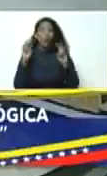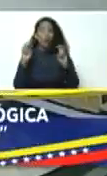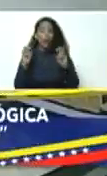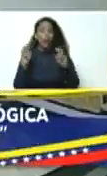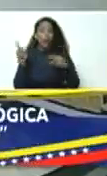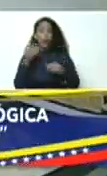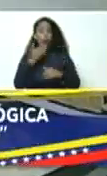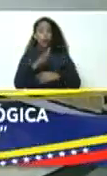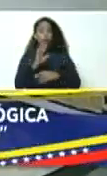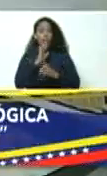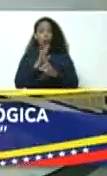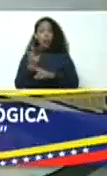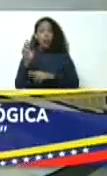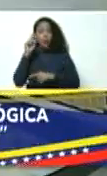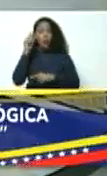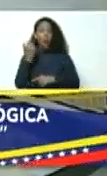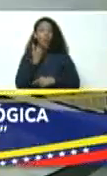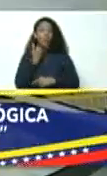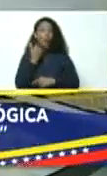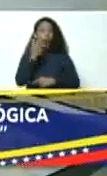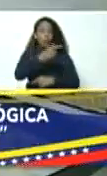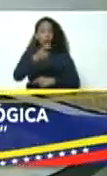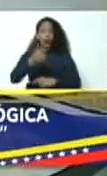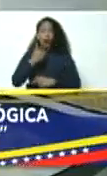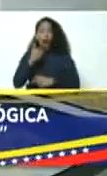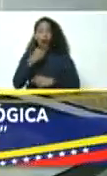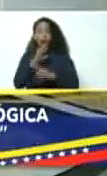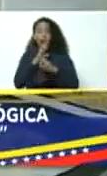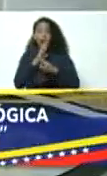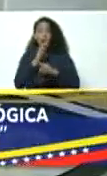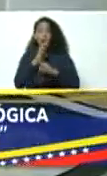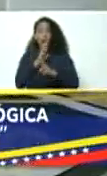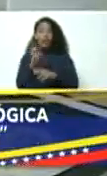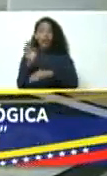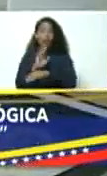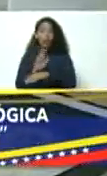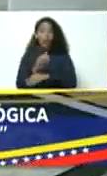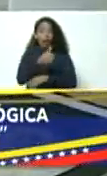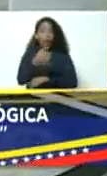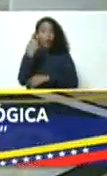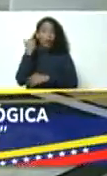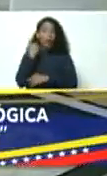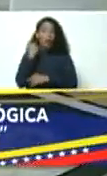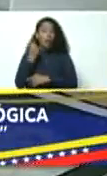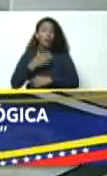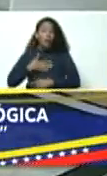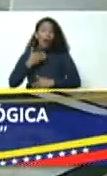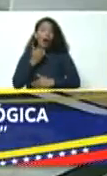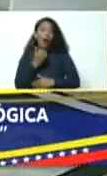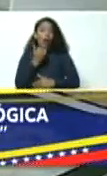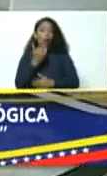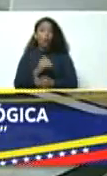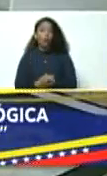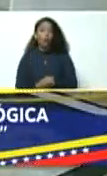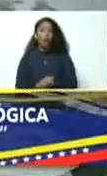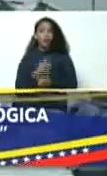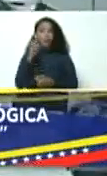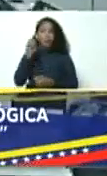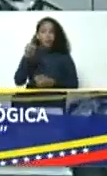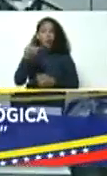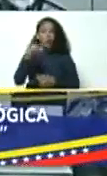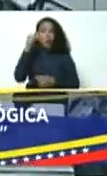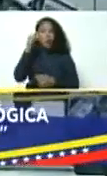respuesta a lo que son los agentes patógenos de todas y cada una de las enfermedades que se pueden observar hoy en